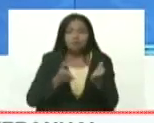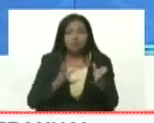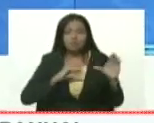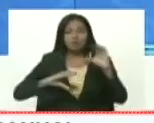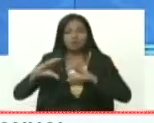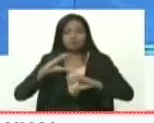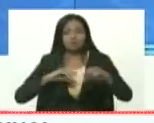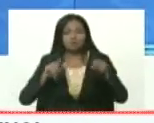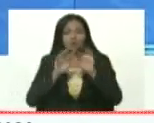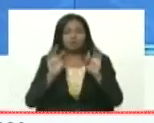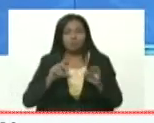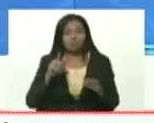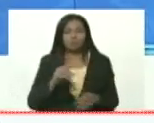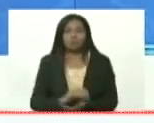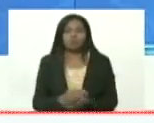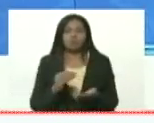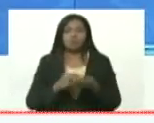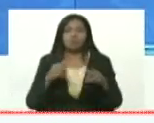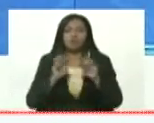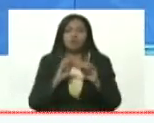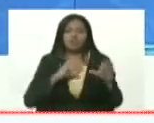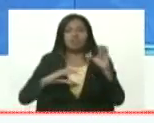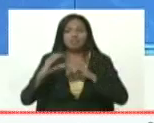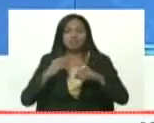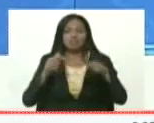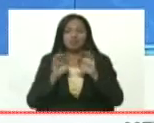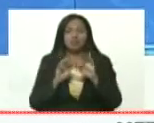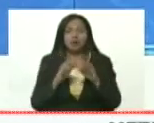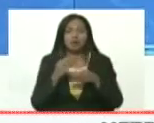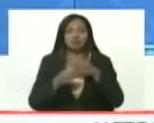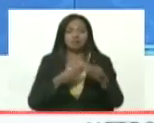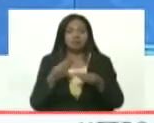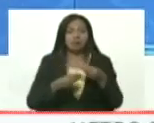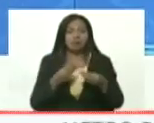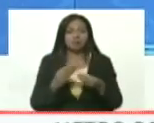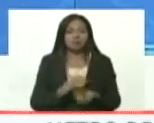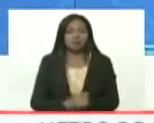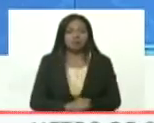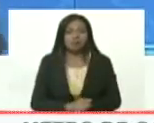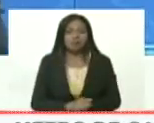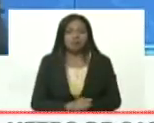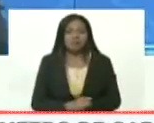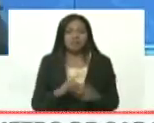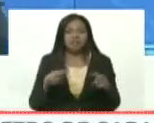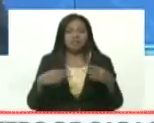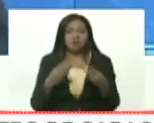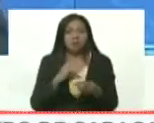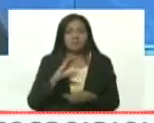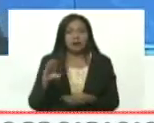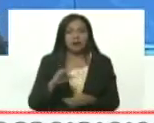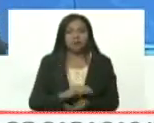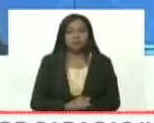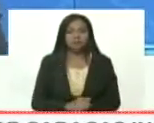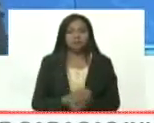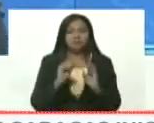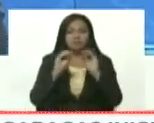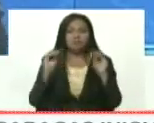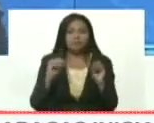ciencias, la aplicación de las ciencias en la creación de un nuevo país. Le hago un